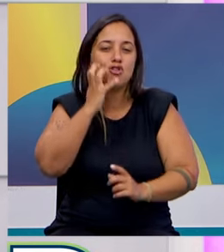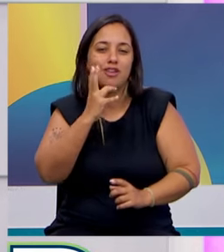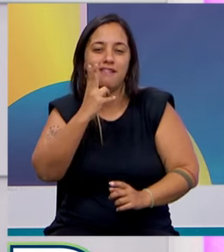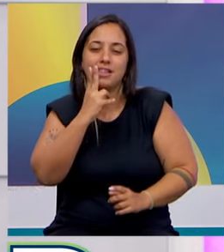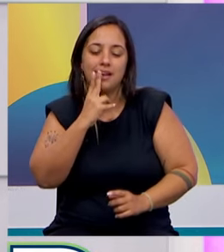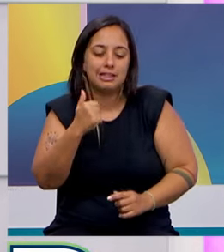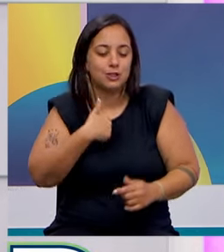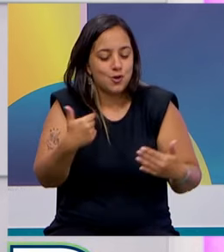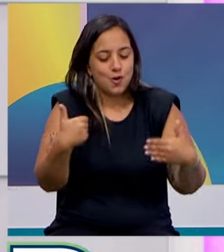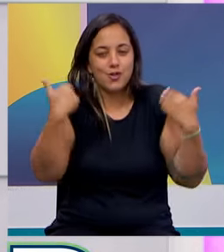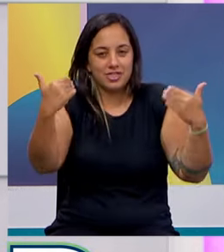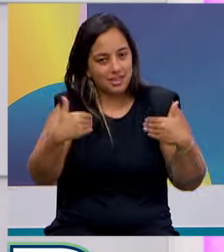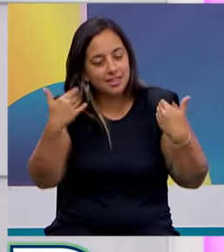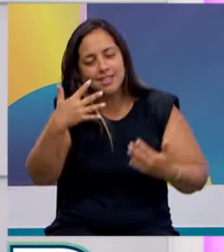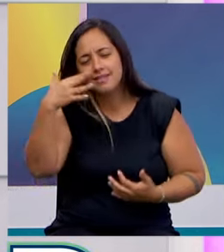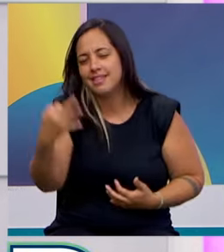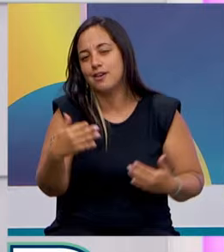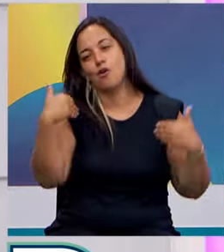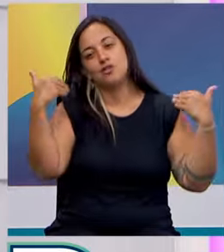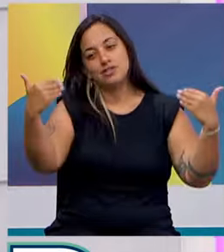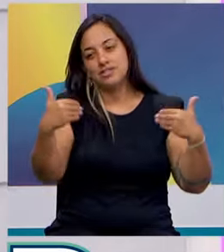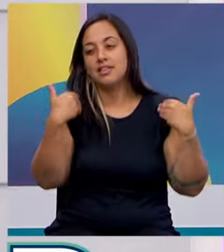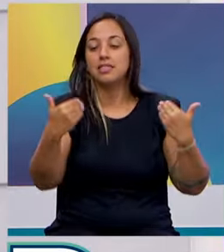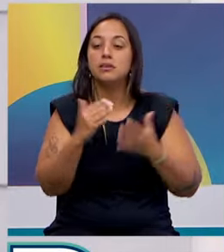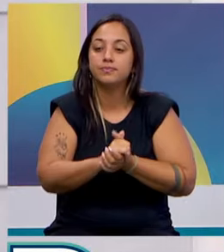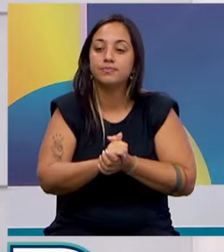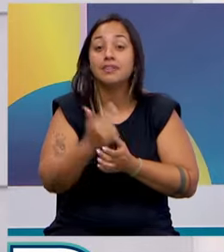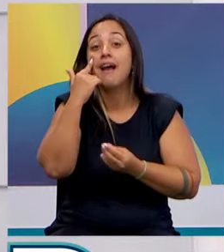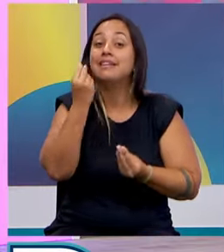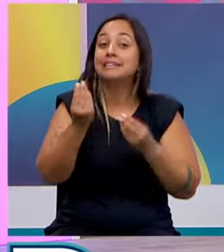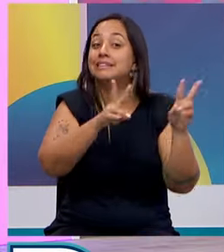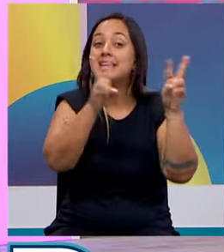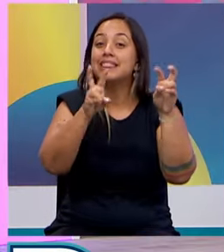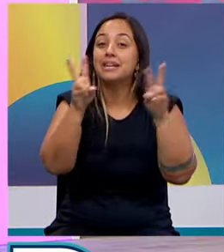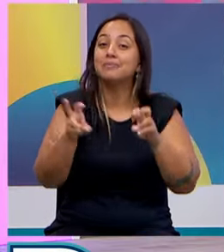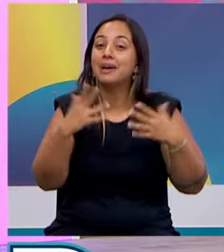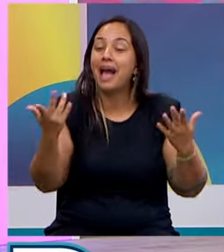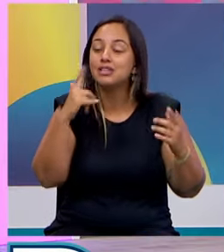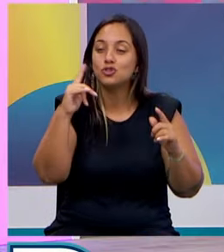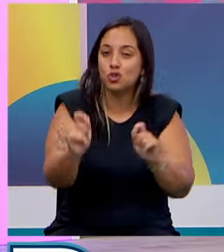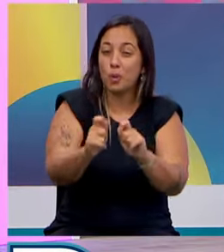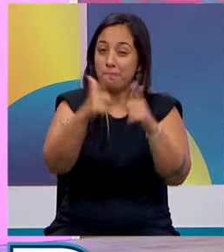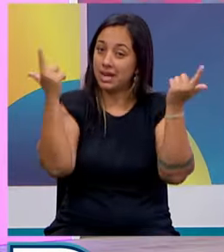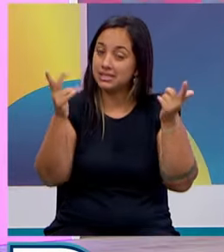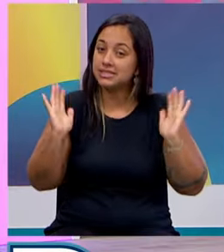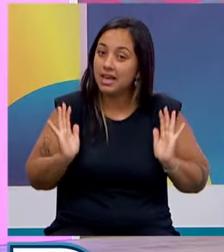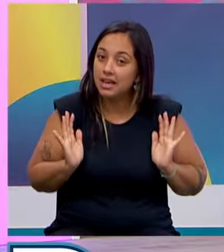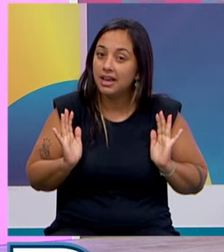Y bueno, estoy contenta, muy contenta. La verdad que muy contenta. ¿Con qué se vienen? ¿Nos van a sorprender con algo? Con una historia...